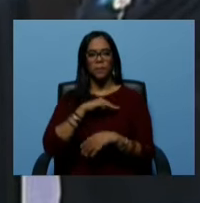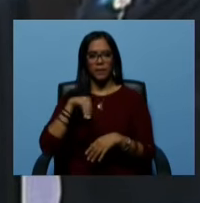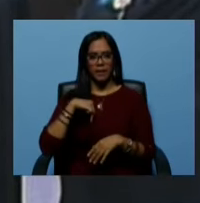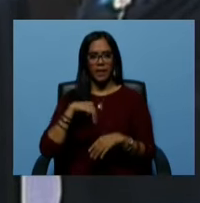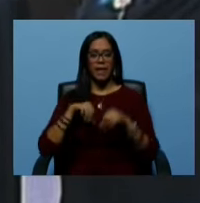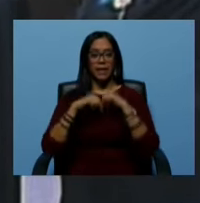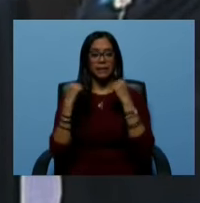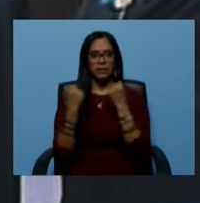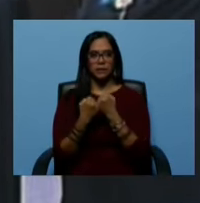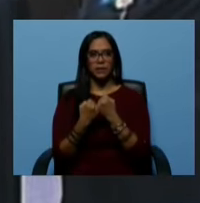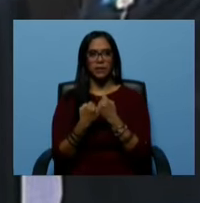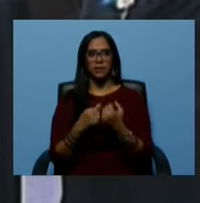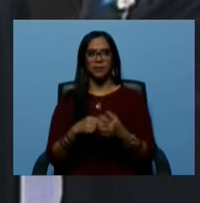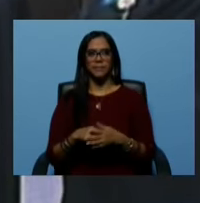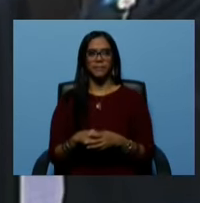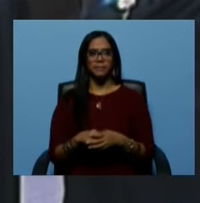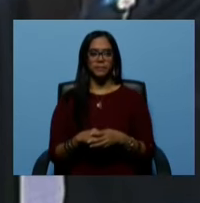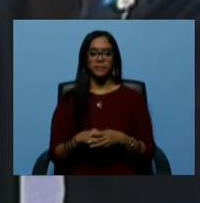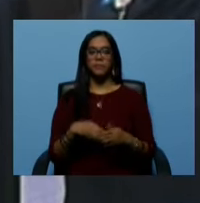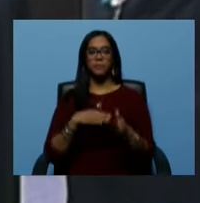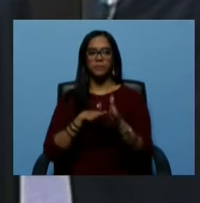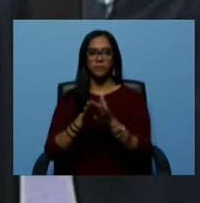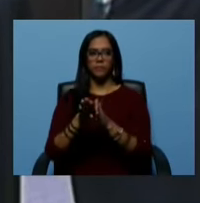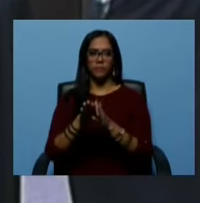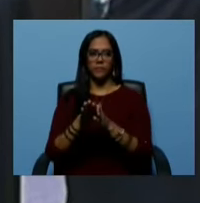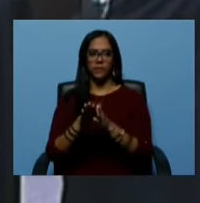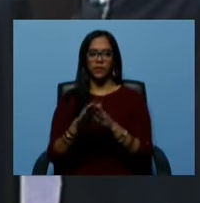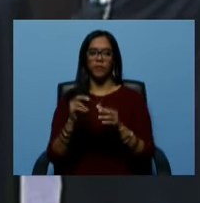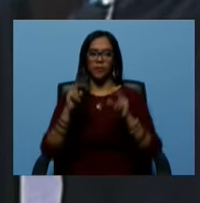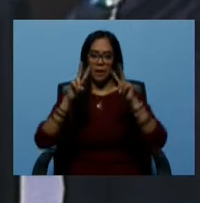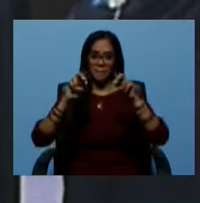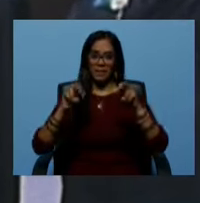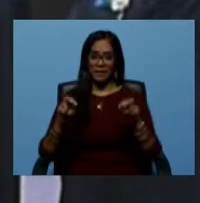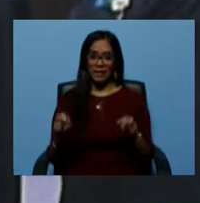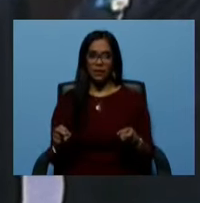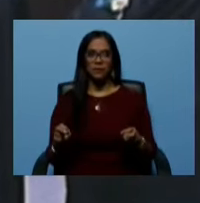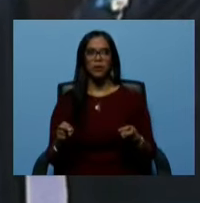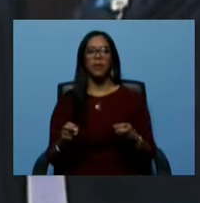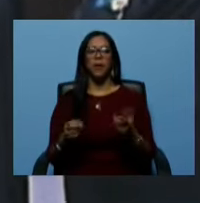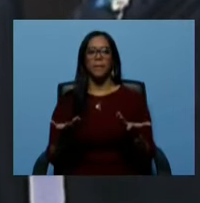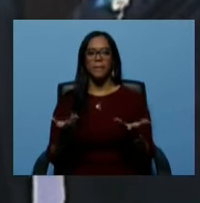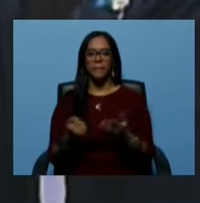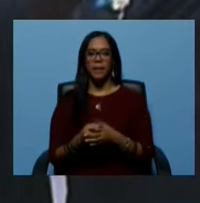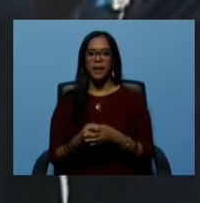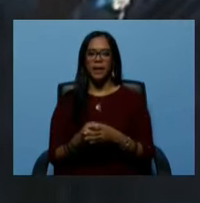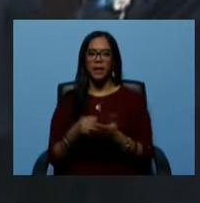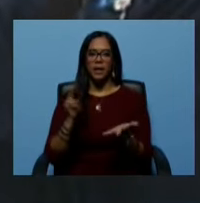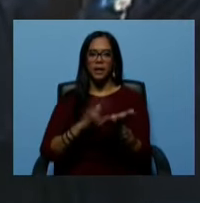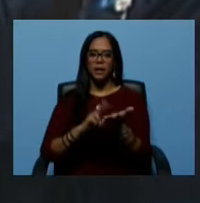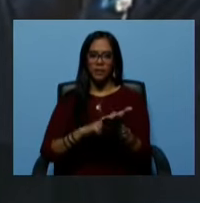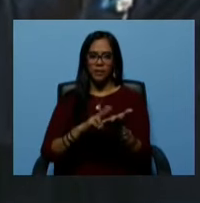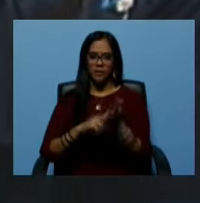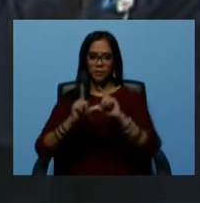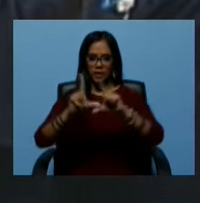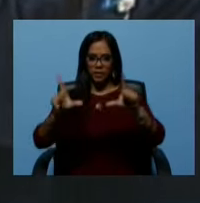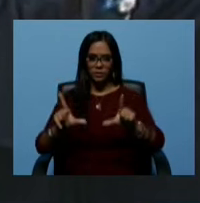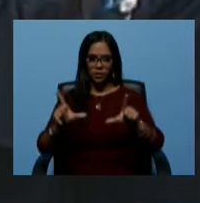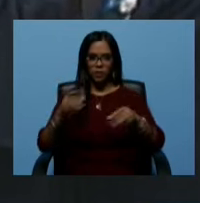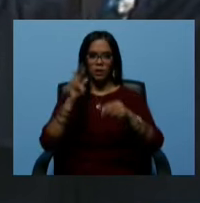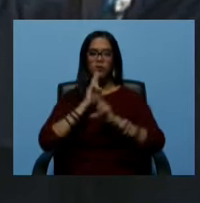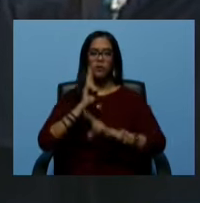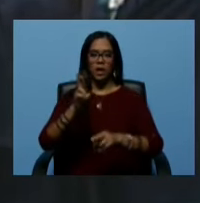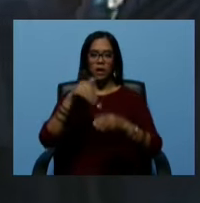esta sala, que avanza en una investigación para la verificación de los resultados electorales del